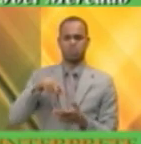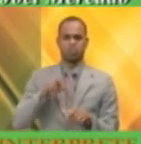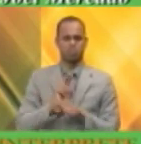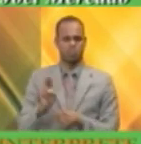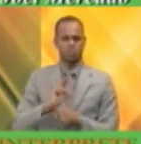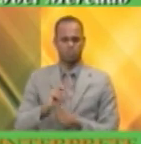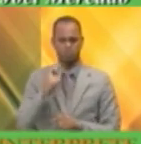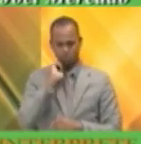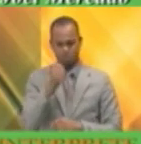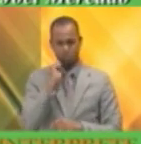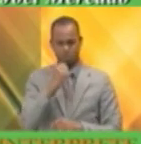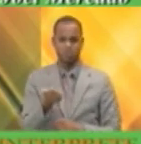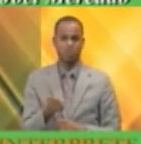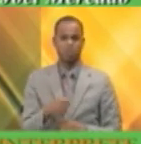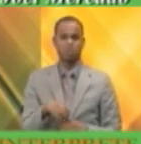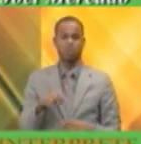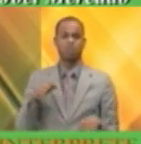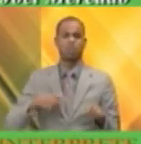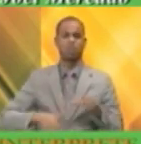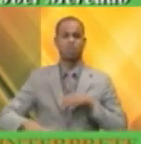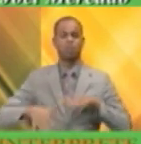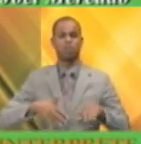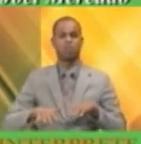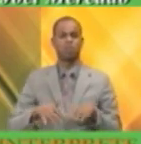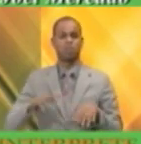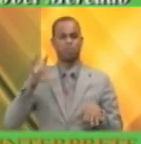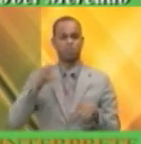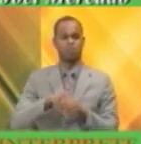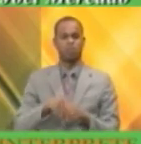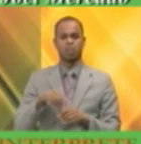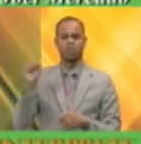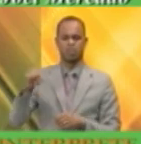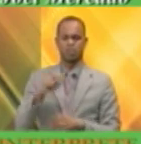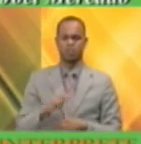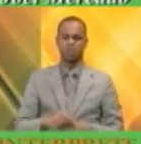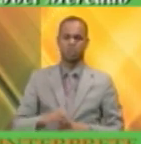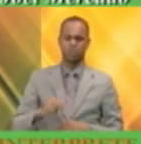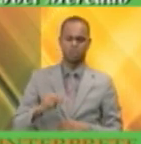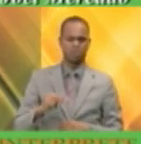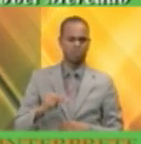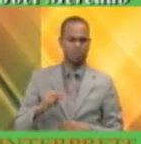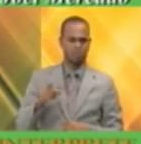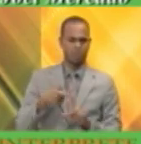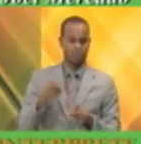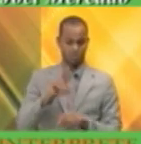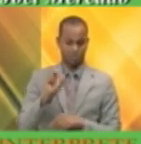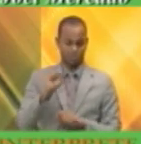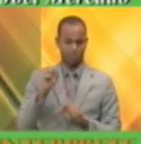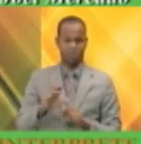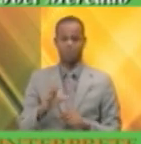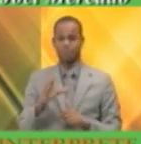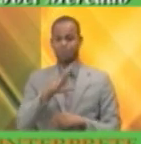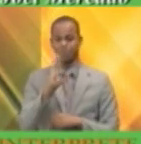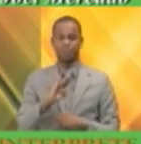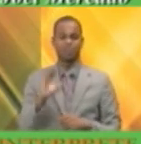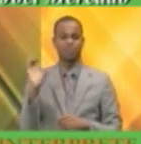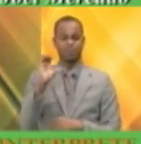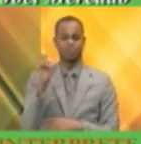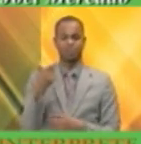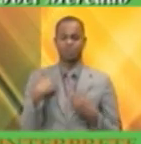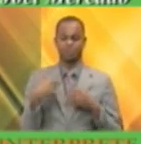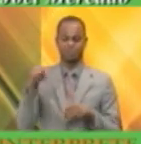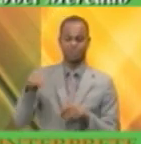diario? Y cuando va a la competición se encuentra con un norteamericano, un brasileño, un colombiano, que tiene